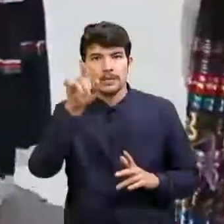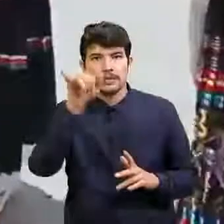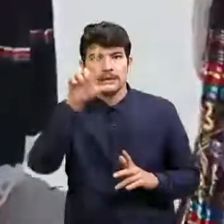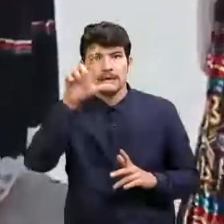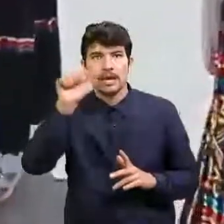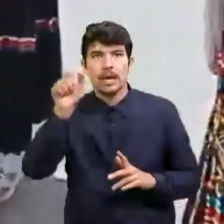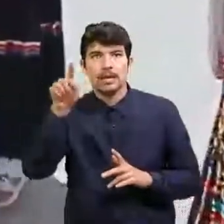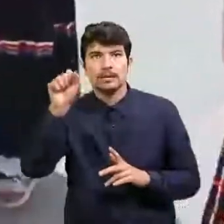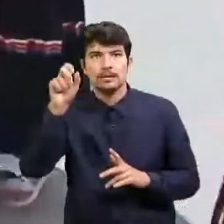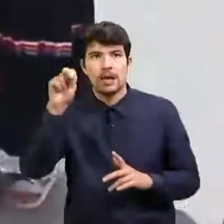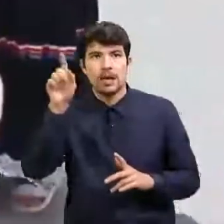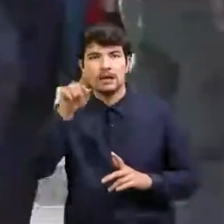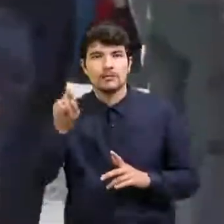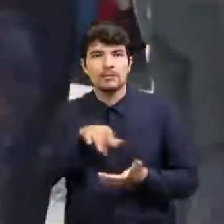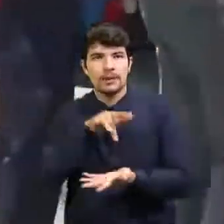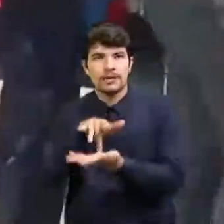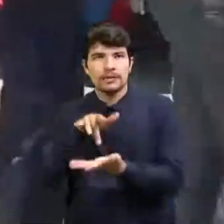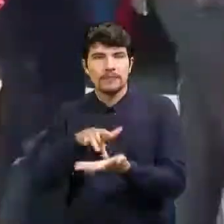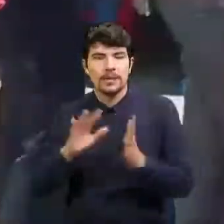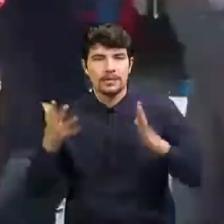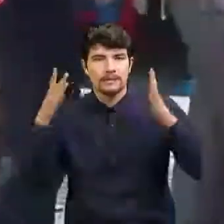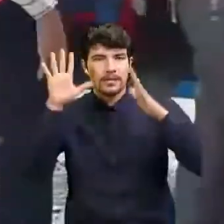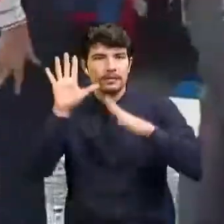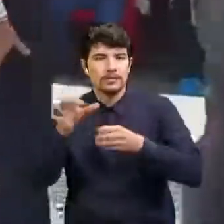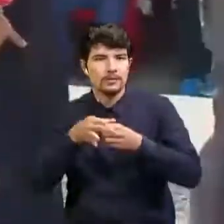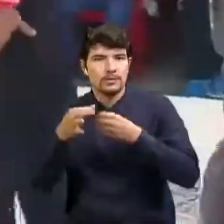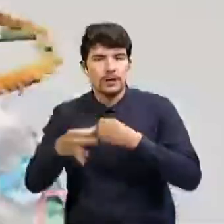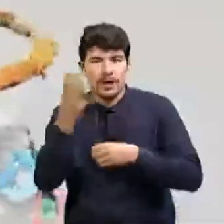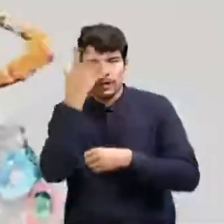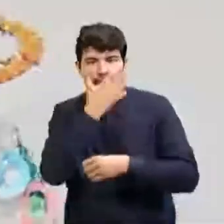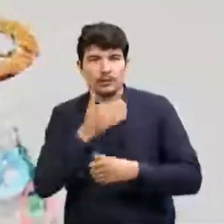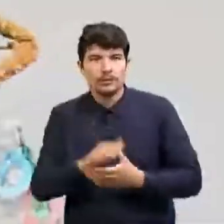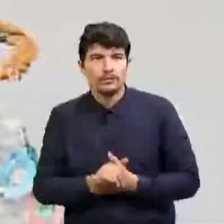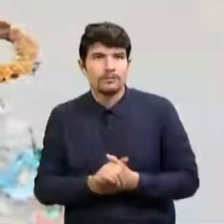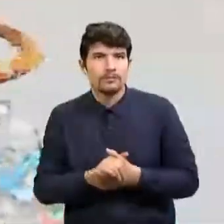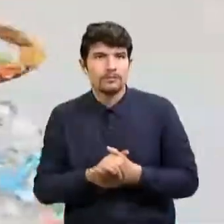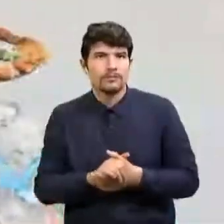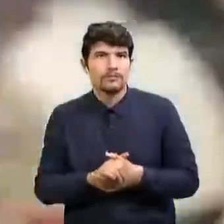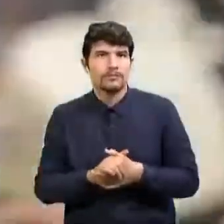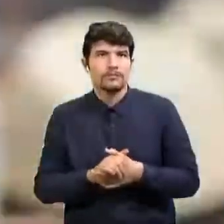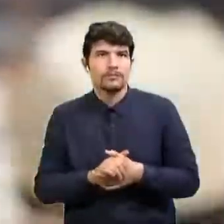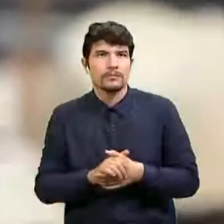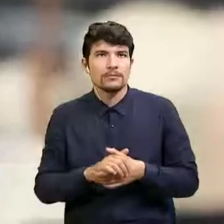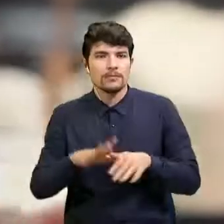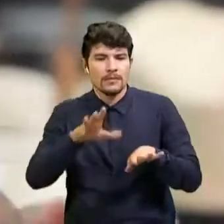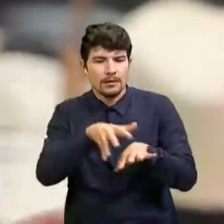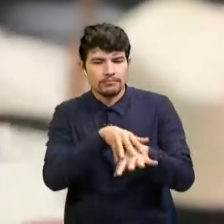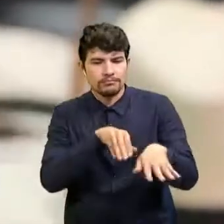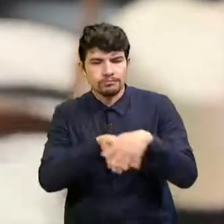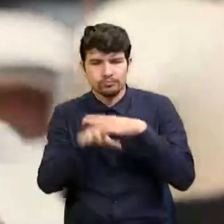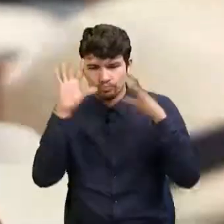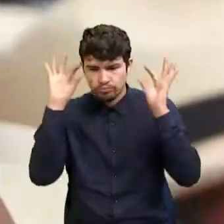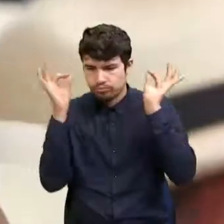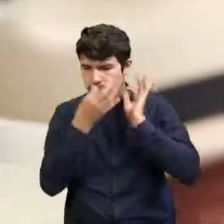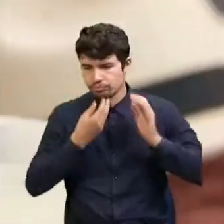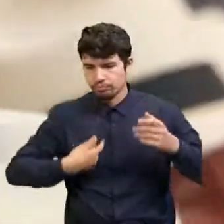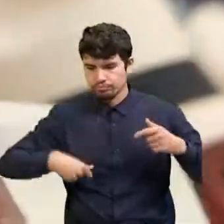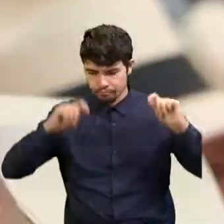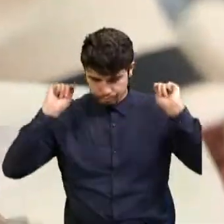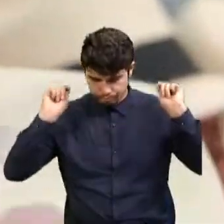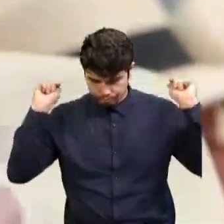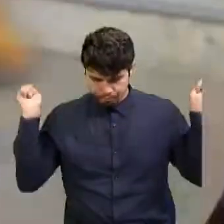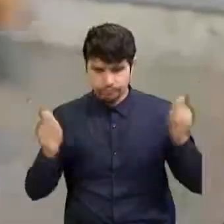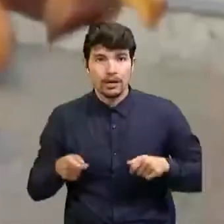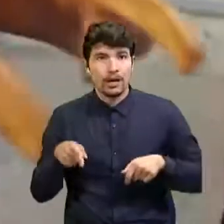Santos participaron de las ferias y fiestas de este hermoso municipio. Con alpargatas, poncho y sombrero, el mandatario de los santandereanos